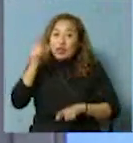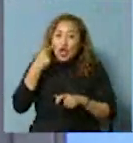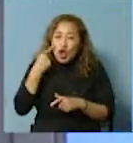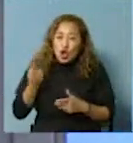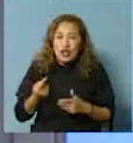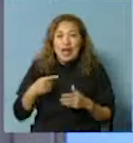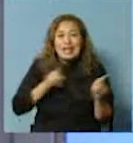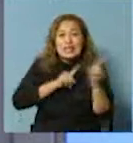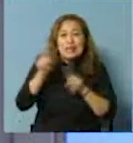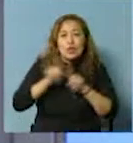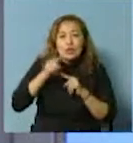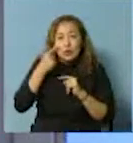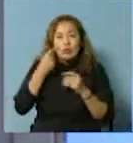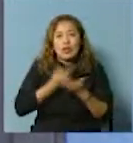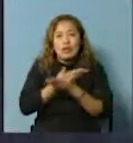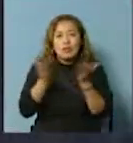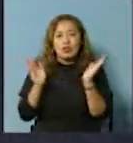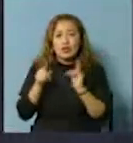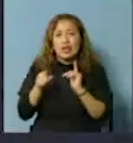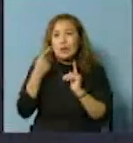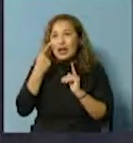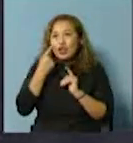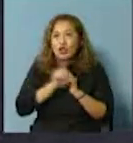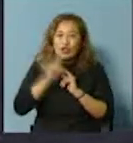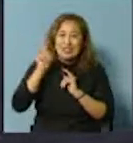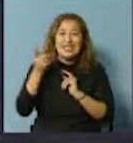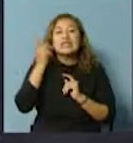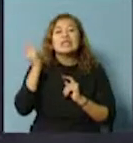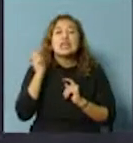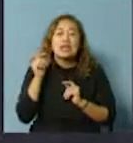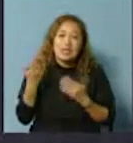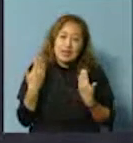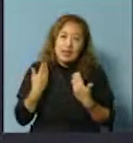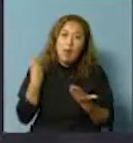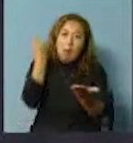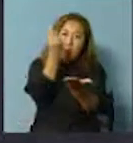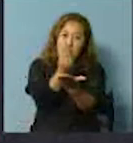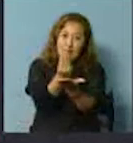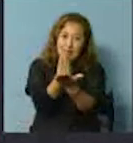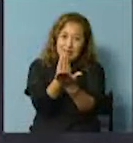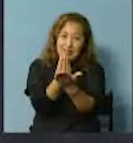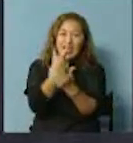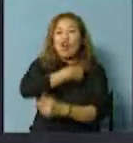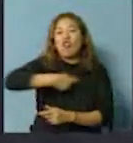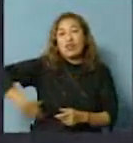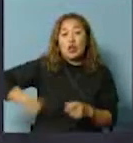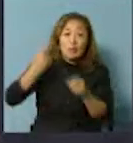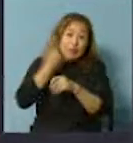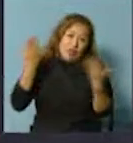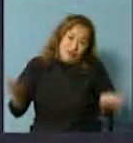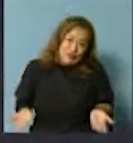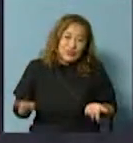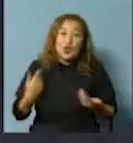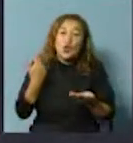vamos muy rápidamente para conocer quienes presentan cargo para gobernador primero obviamente